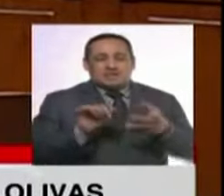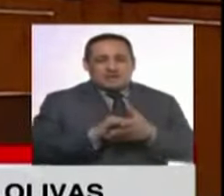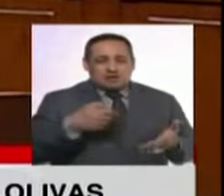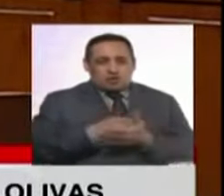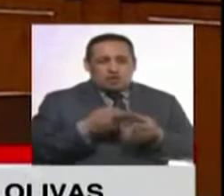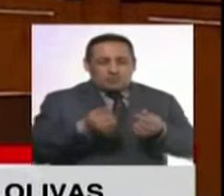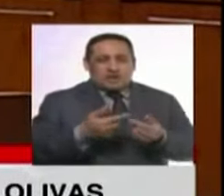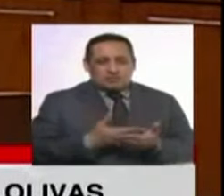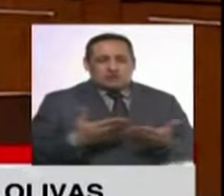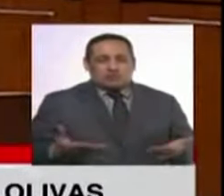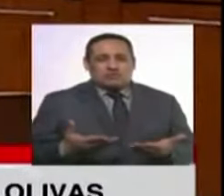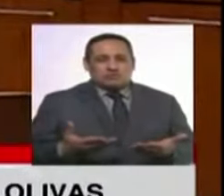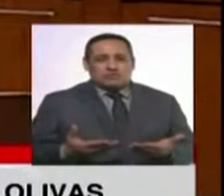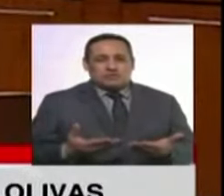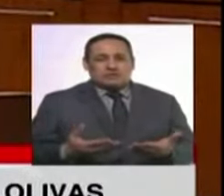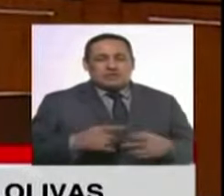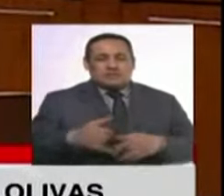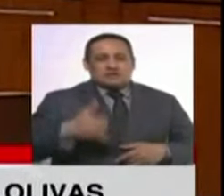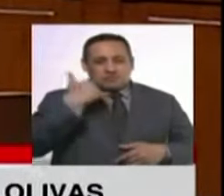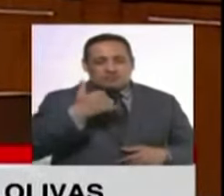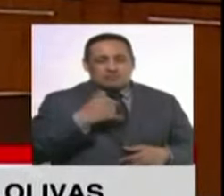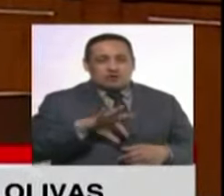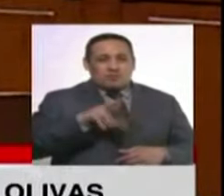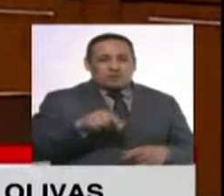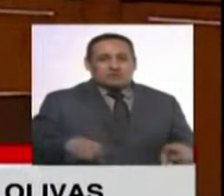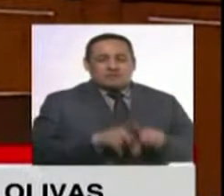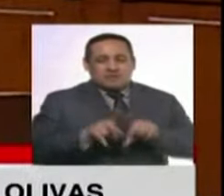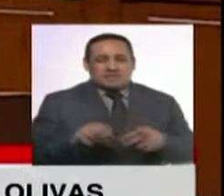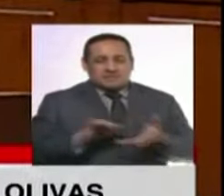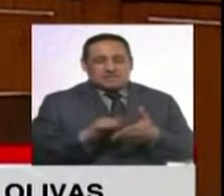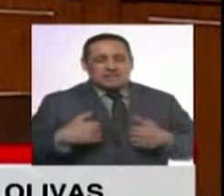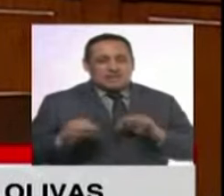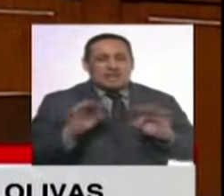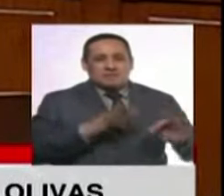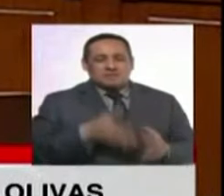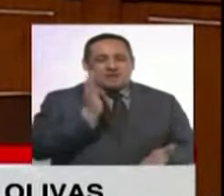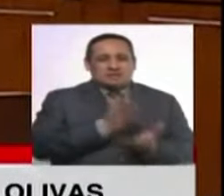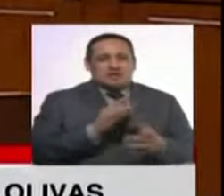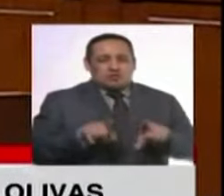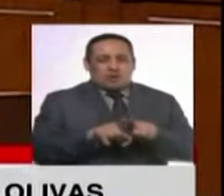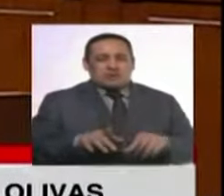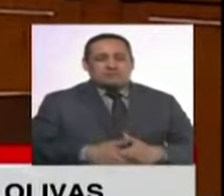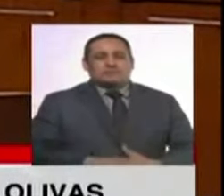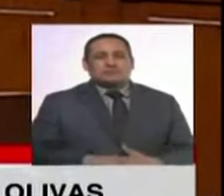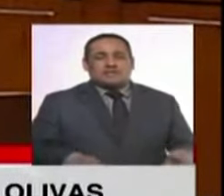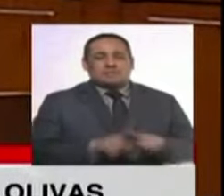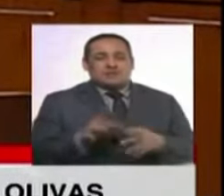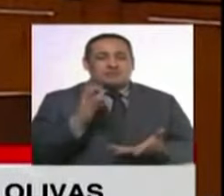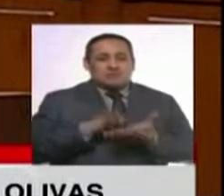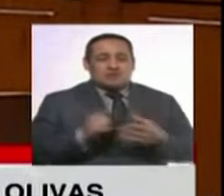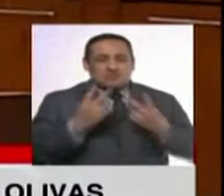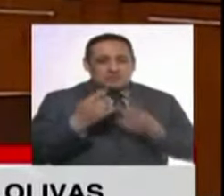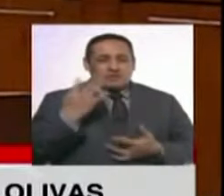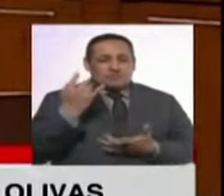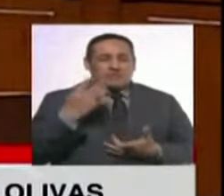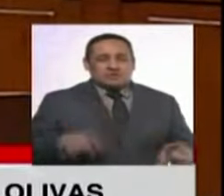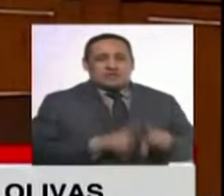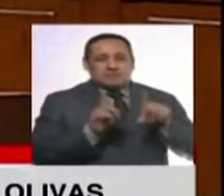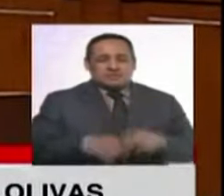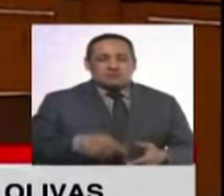que compra un un teléfono celular robado también tiene la misma pena va a cumplir esperemos estamos esperando